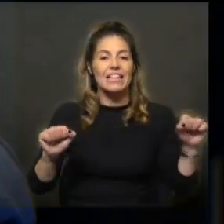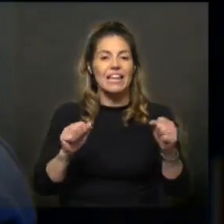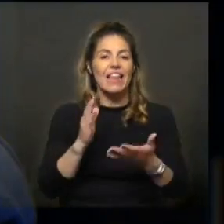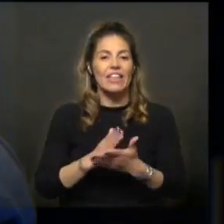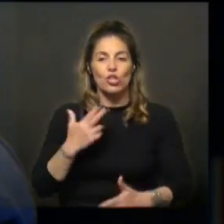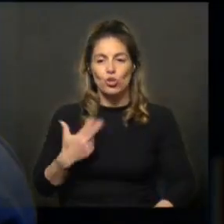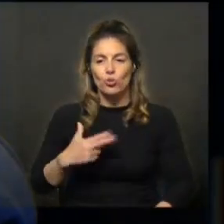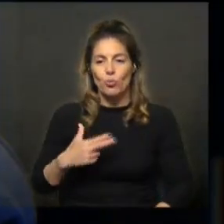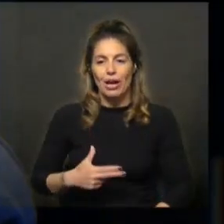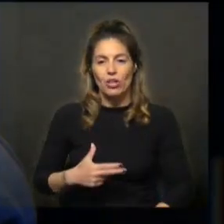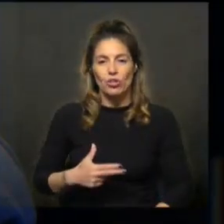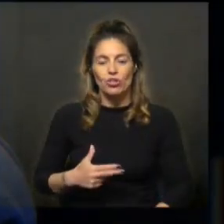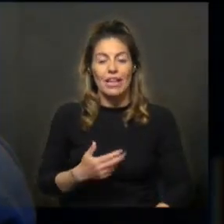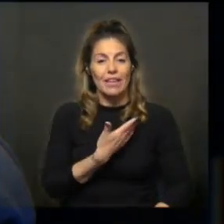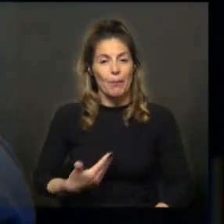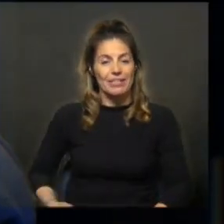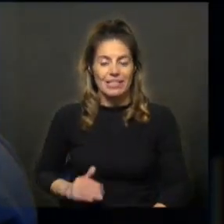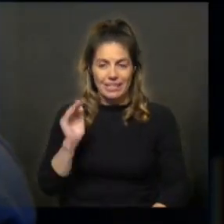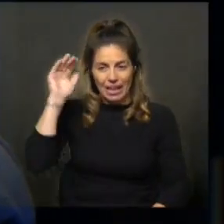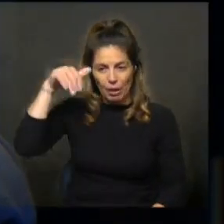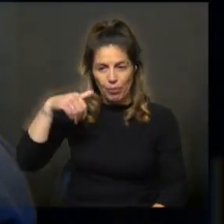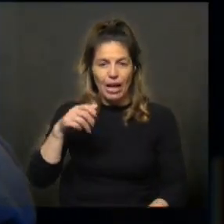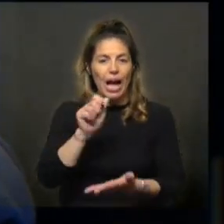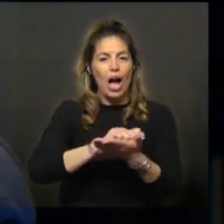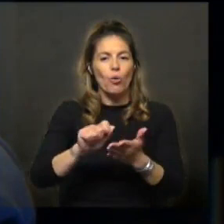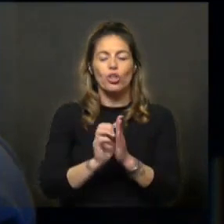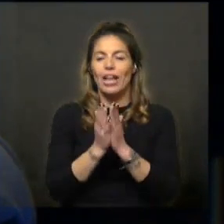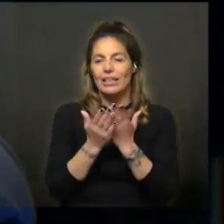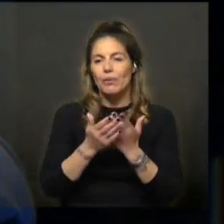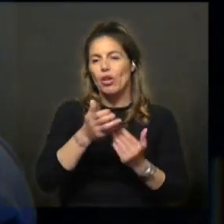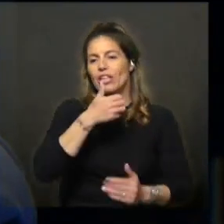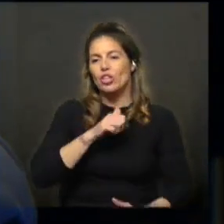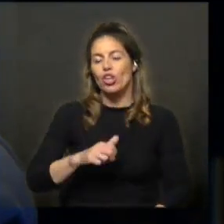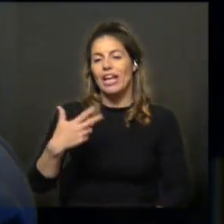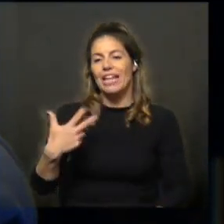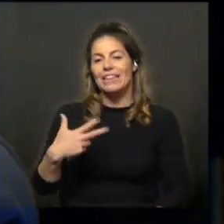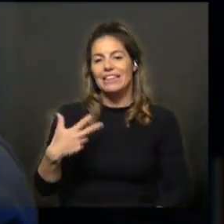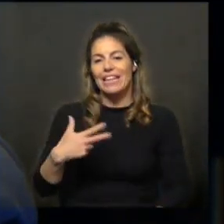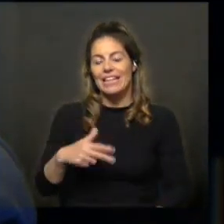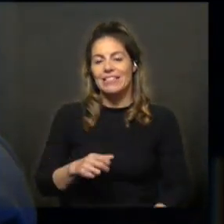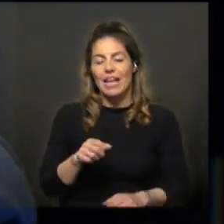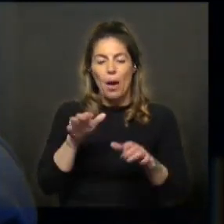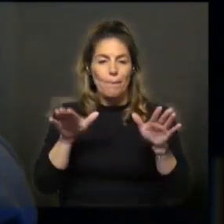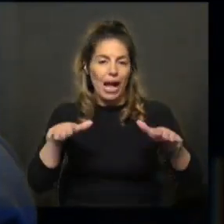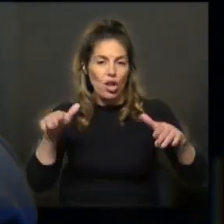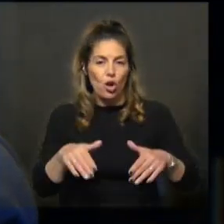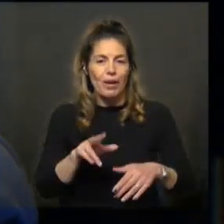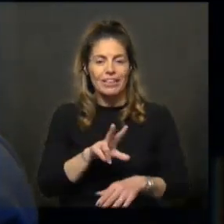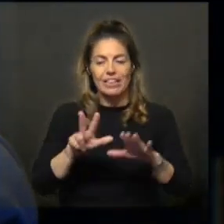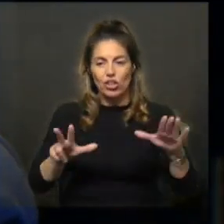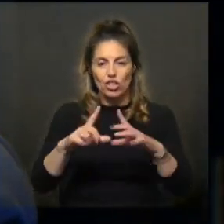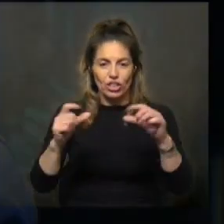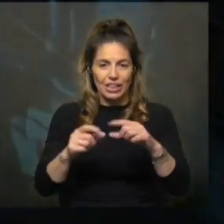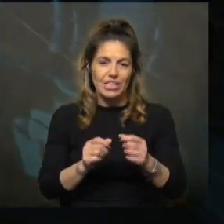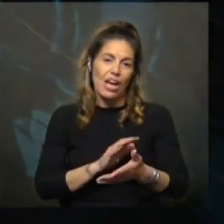reciente de la presidencia de la República autora de libros como historia de 13 Palomas y 38 Estrellas las fugas de la cárcel de